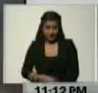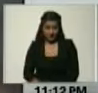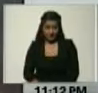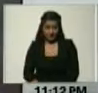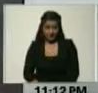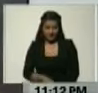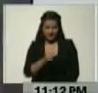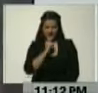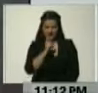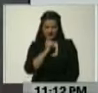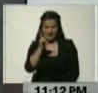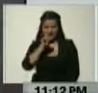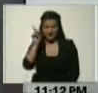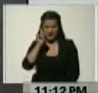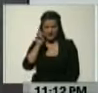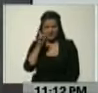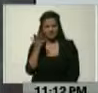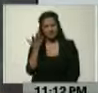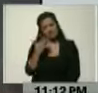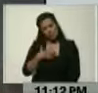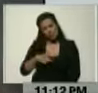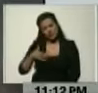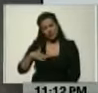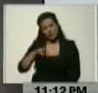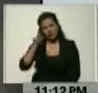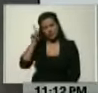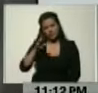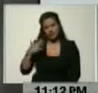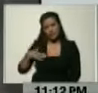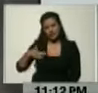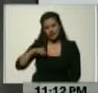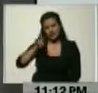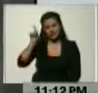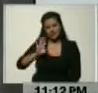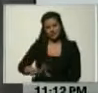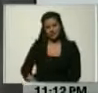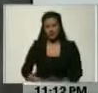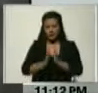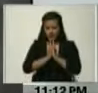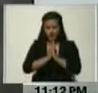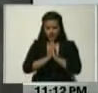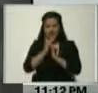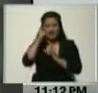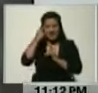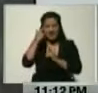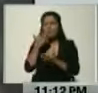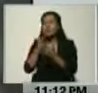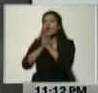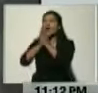Aquí está, pobrecito, vale. Pobrecito. ¿Estará pidiendo por el motorcito?